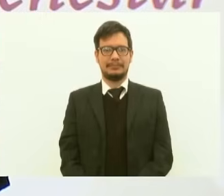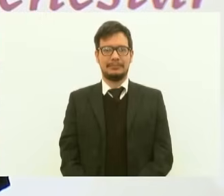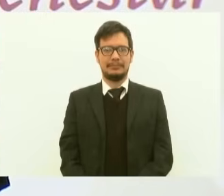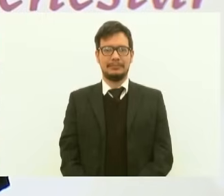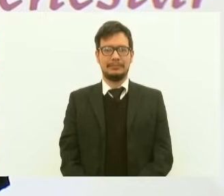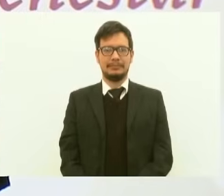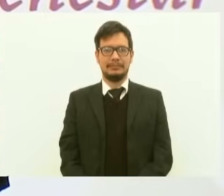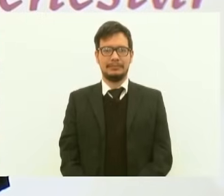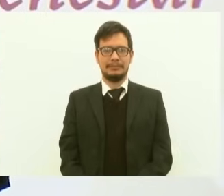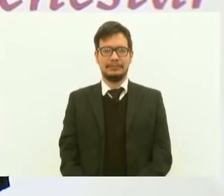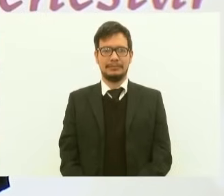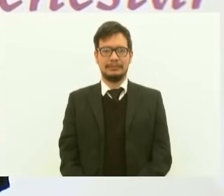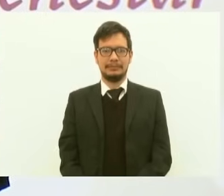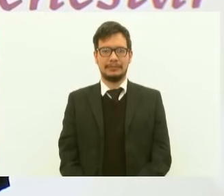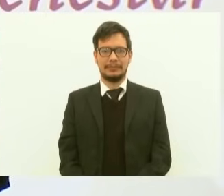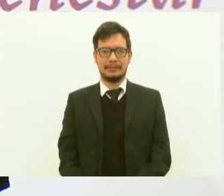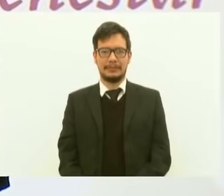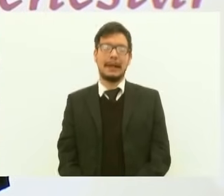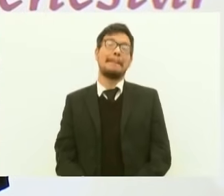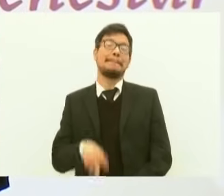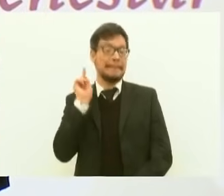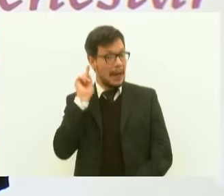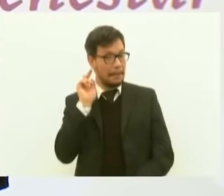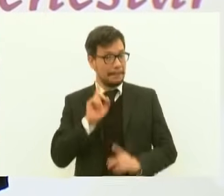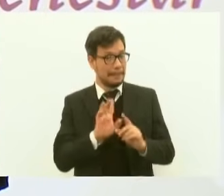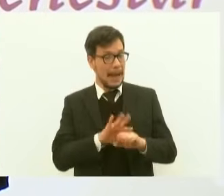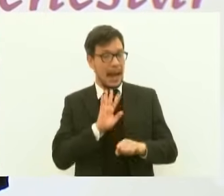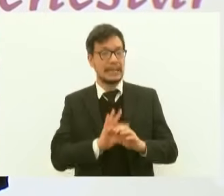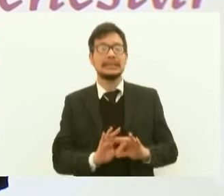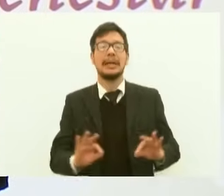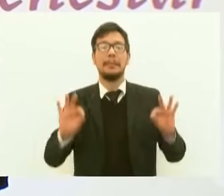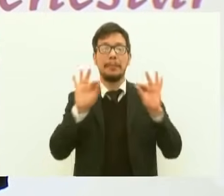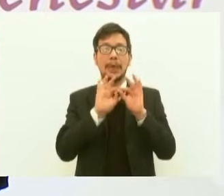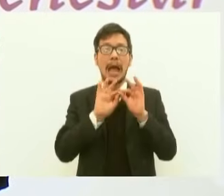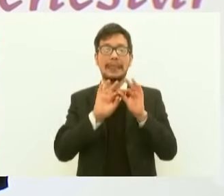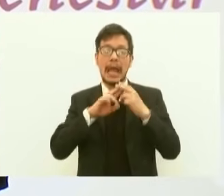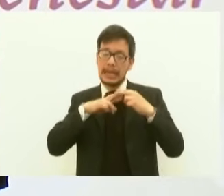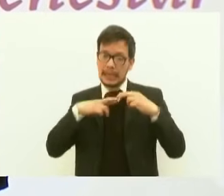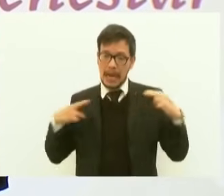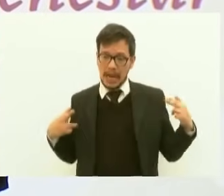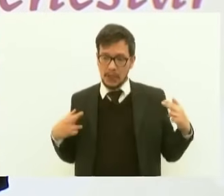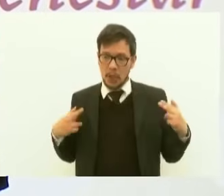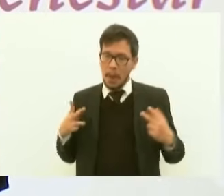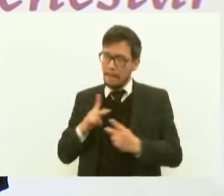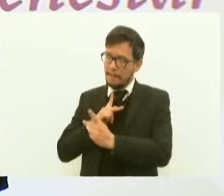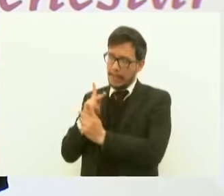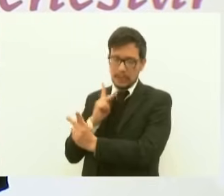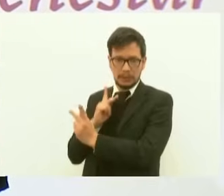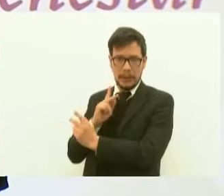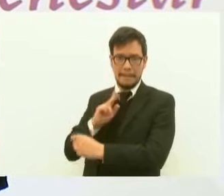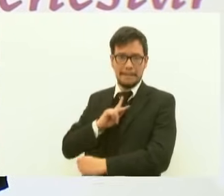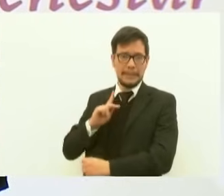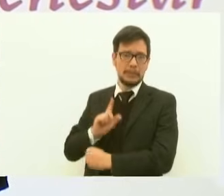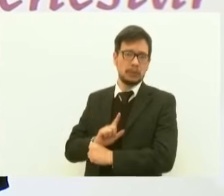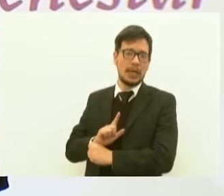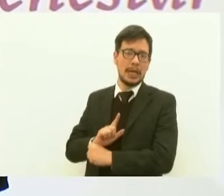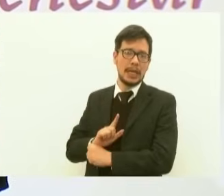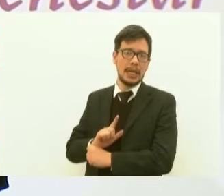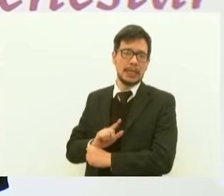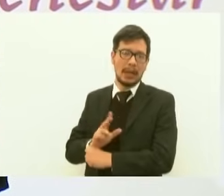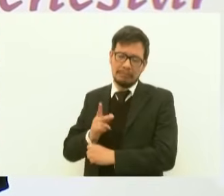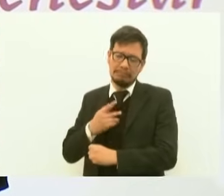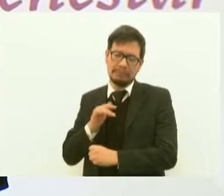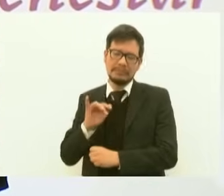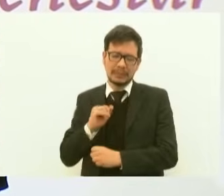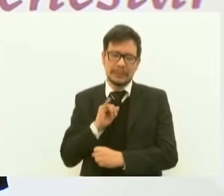Pero lo más importante, no es solo una relación personal, no solo es una